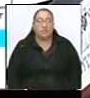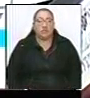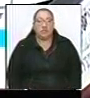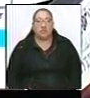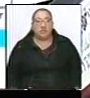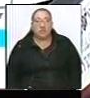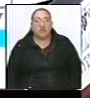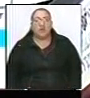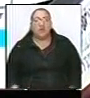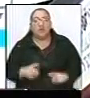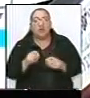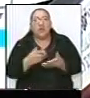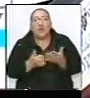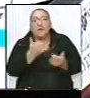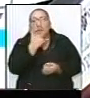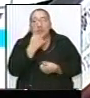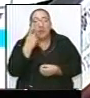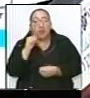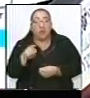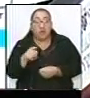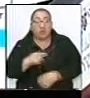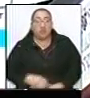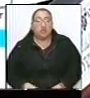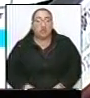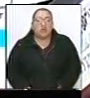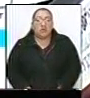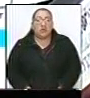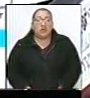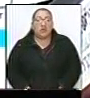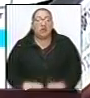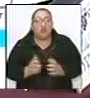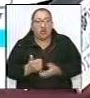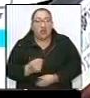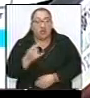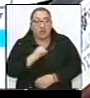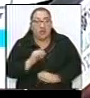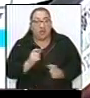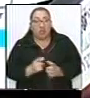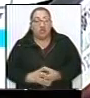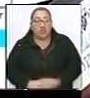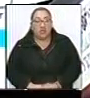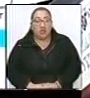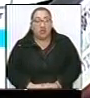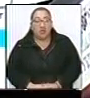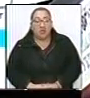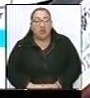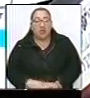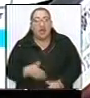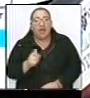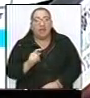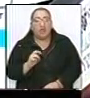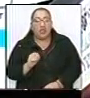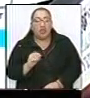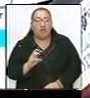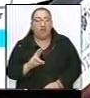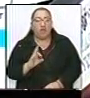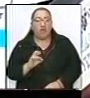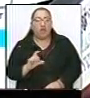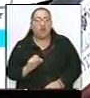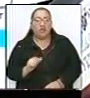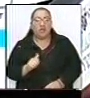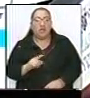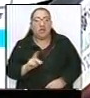es, ¿qué pasa? Por eso es que el Congreso de la República, a iniciativa de Flores Araos, de Andrés Flores Araos, planteó el tema de